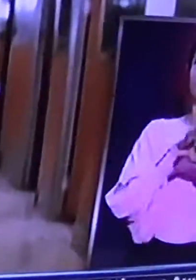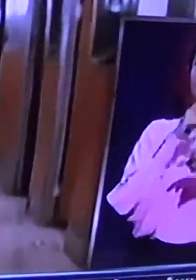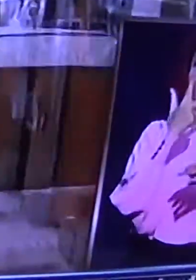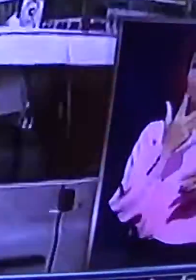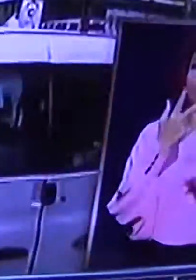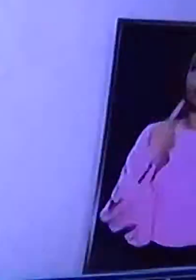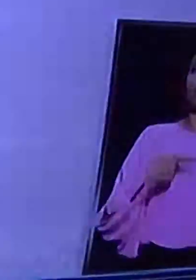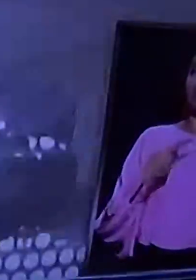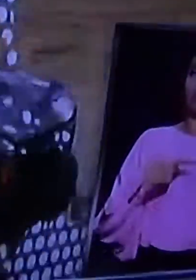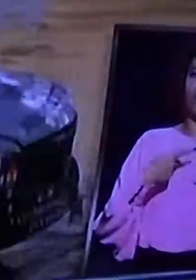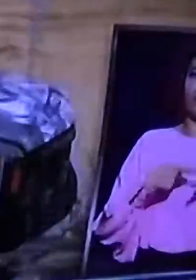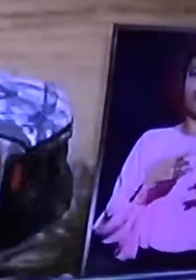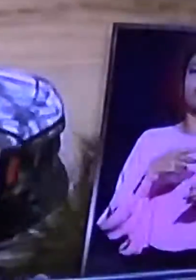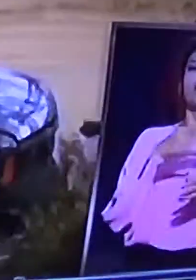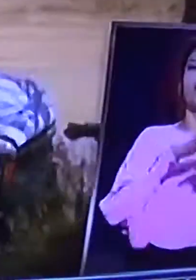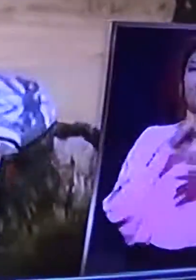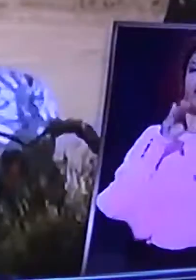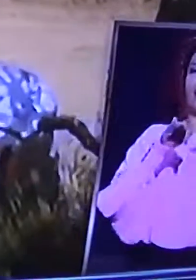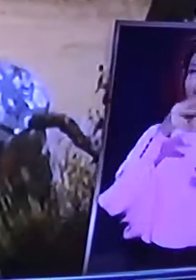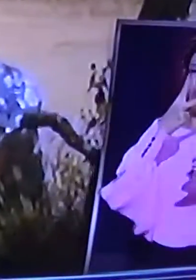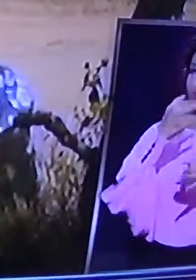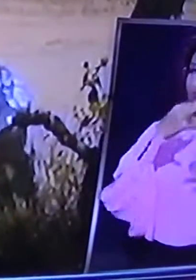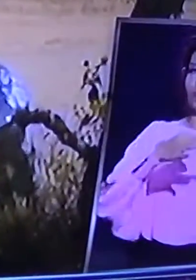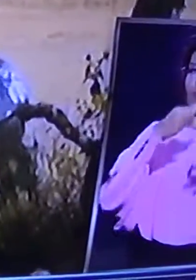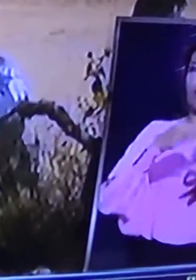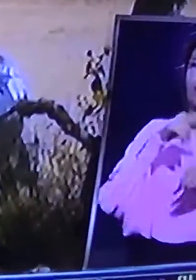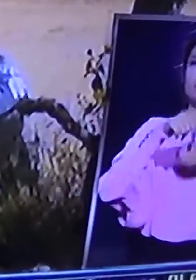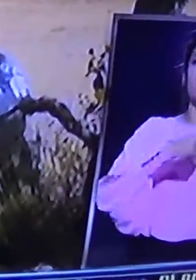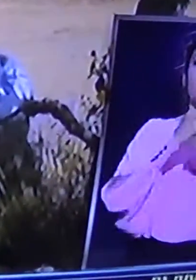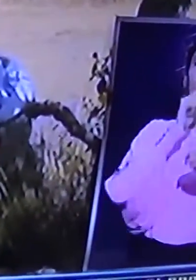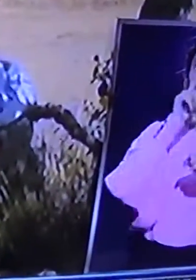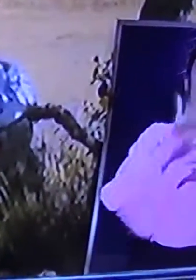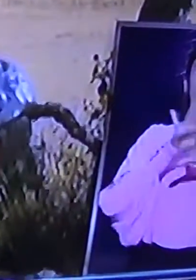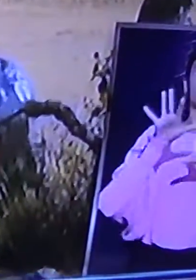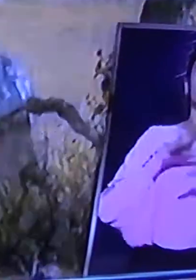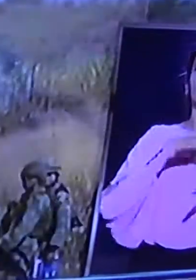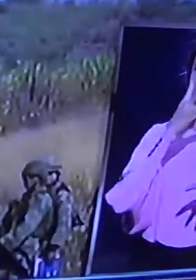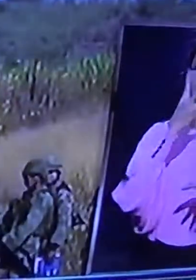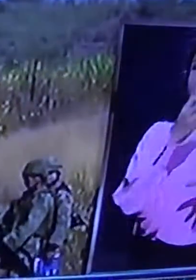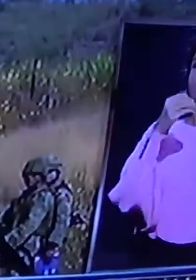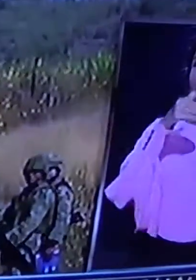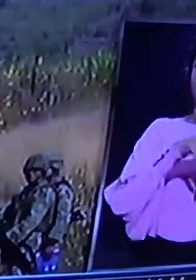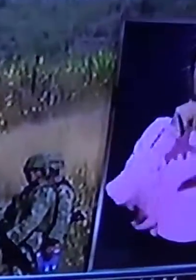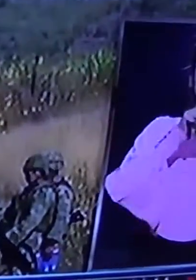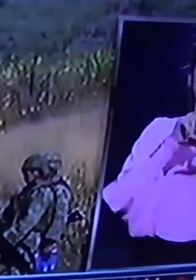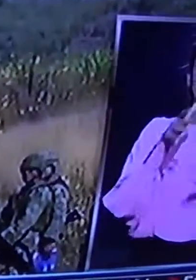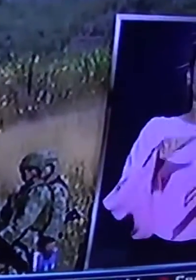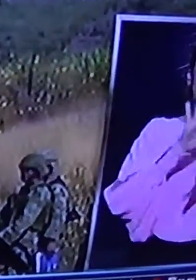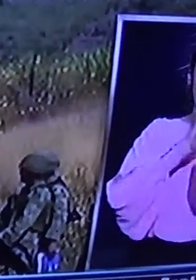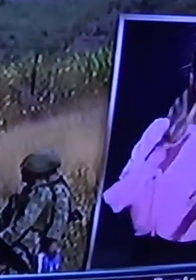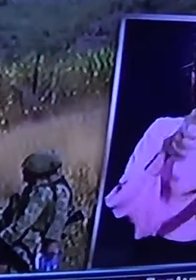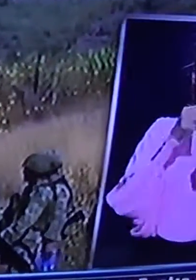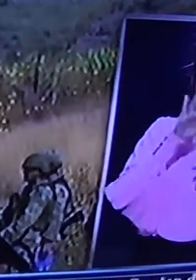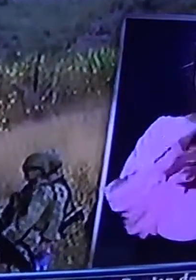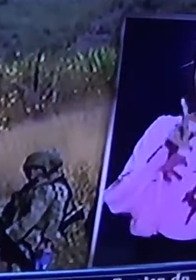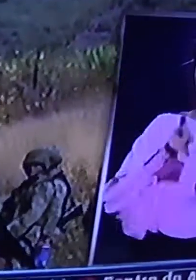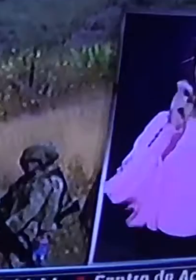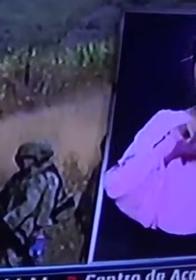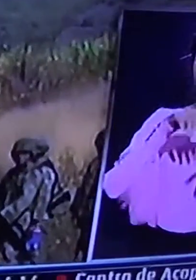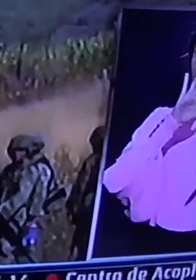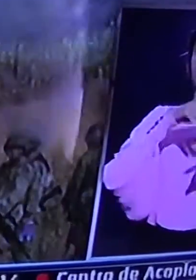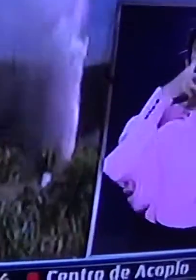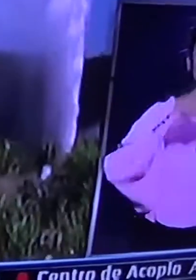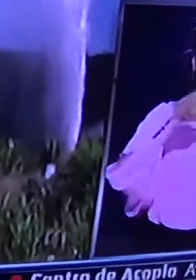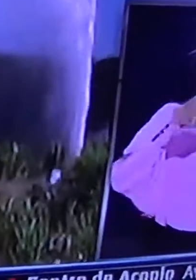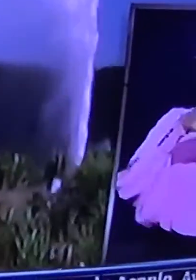juzgados. En lo que va del año, en Jalisco se han recuperado más de 300.000 litros de combustible robado y se han inhabilitado